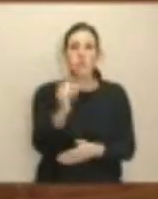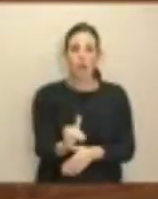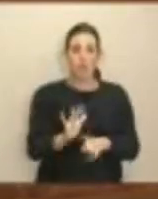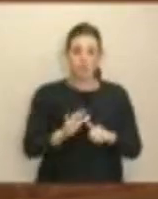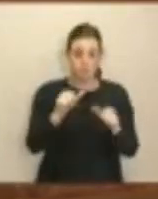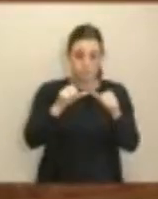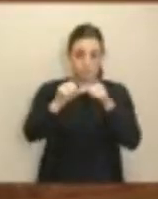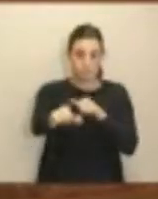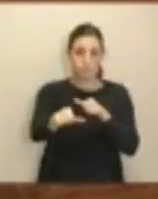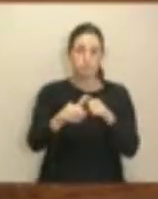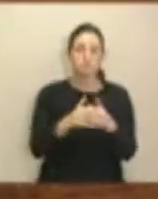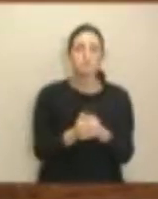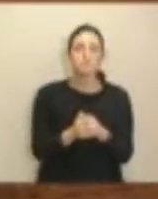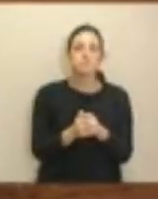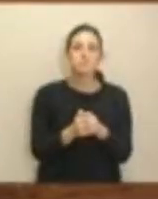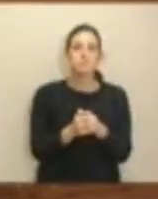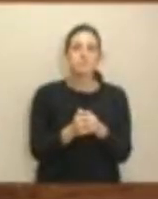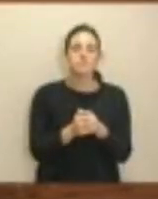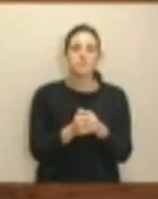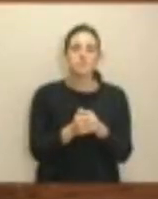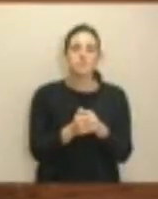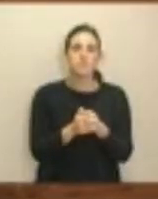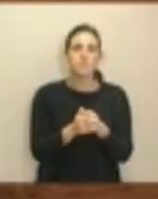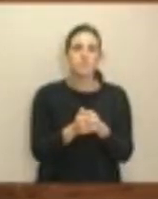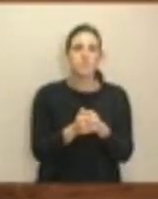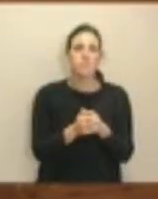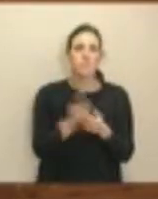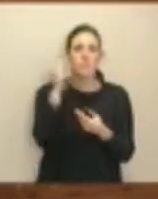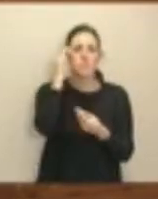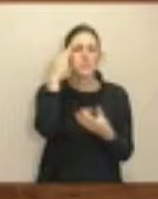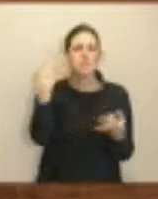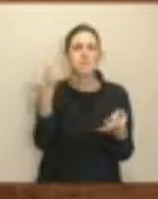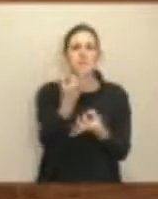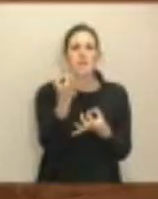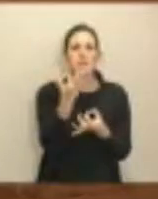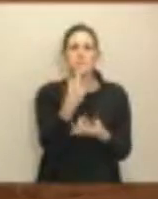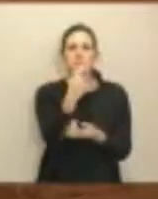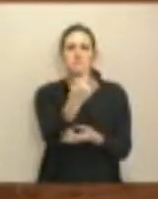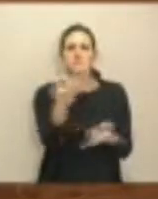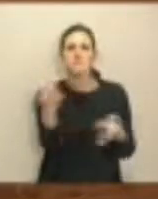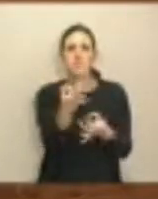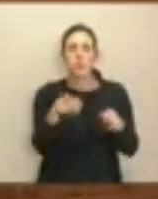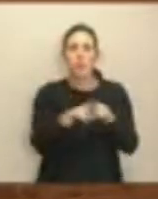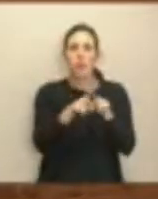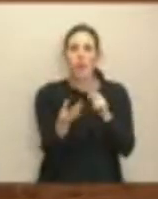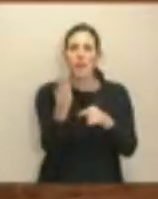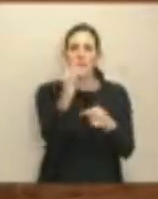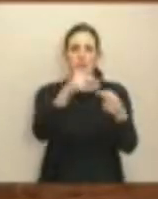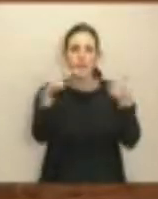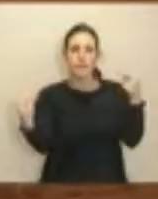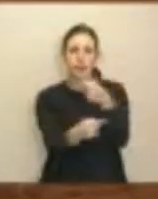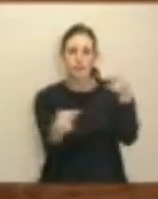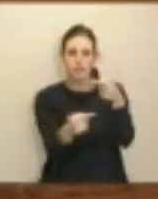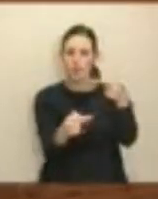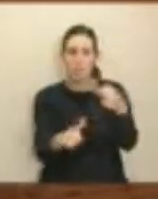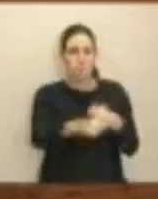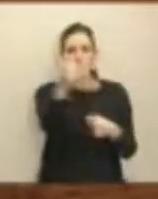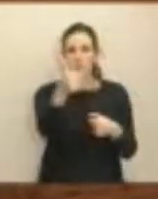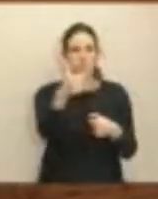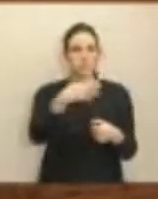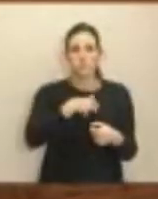de ahí, ¿qué planteamos? Hombre, añadir más negatividad a lo negativo nos